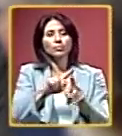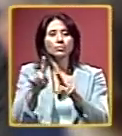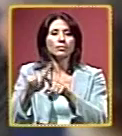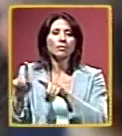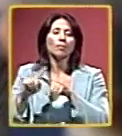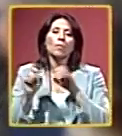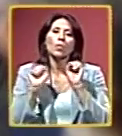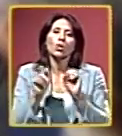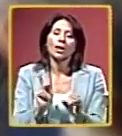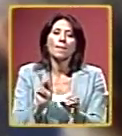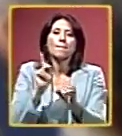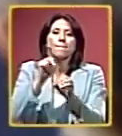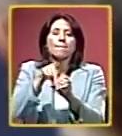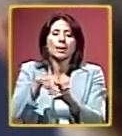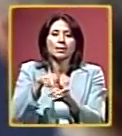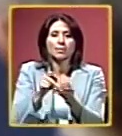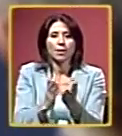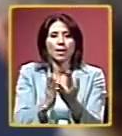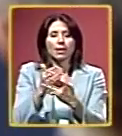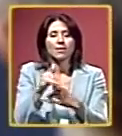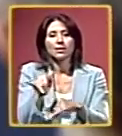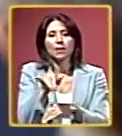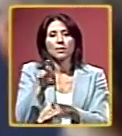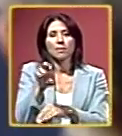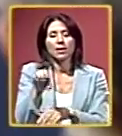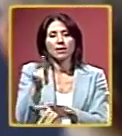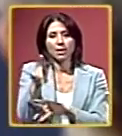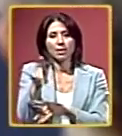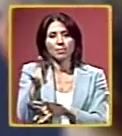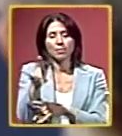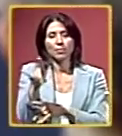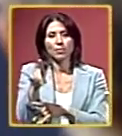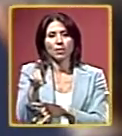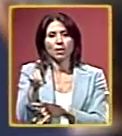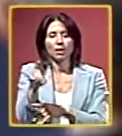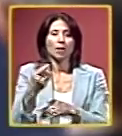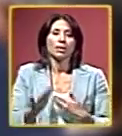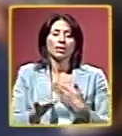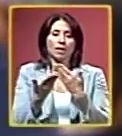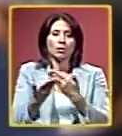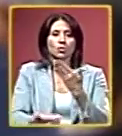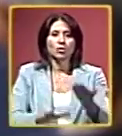pudieran participar a través de la misma red vendiendo sus servicios.